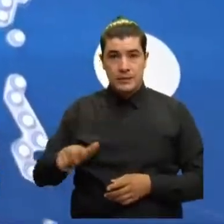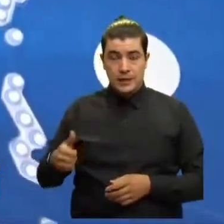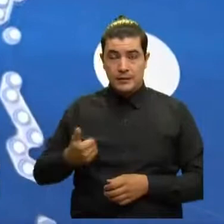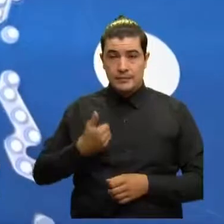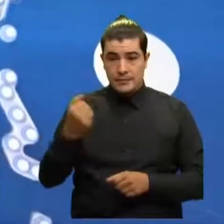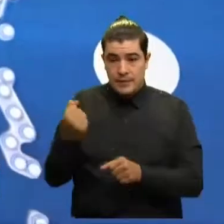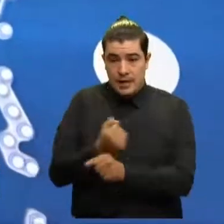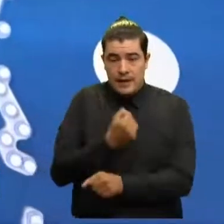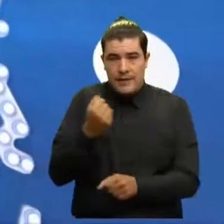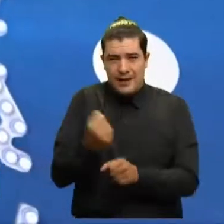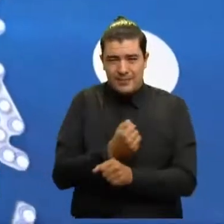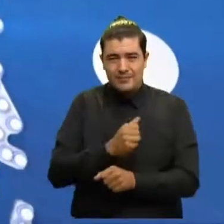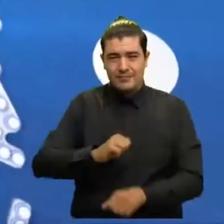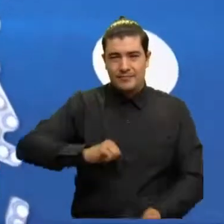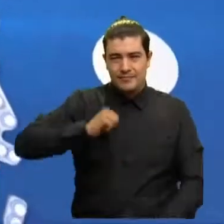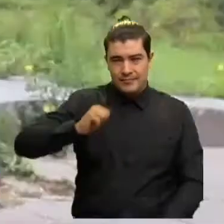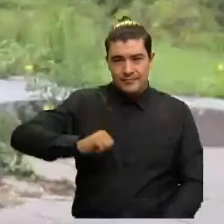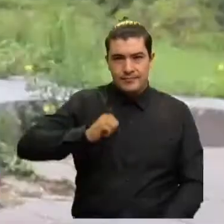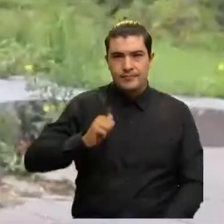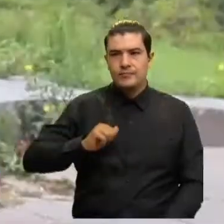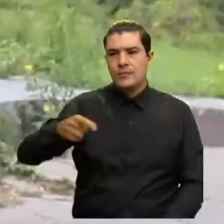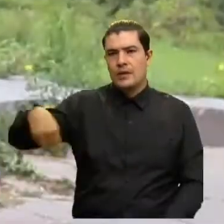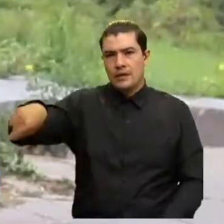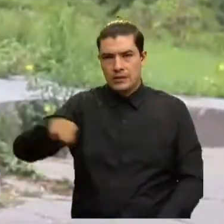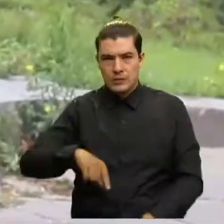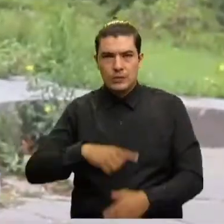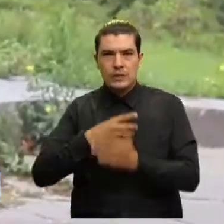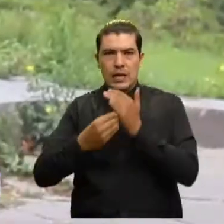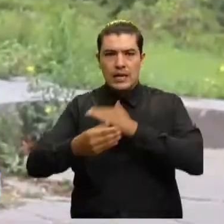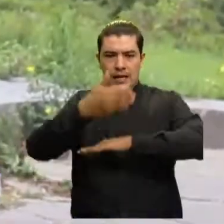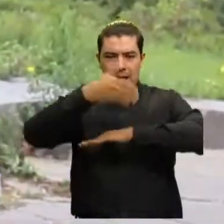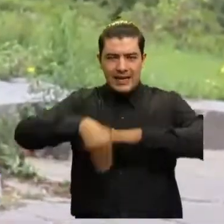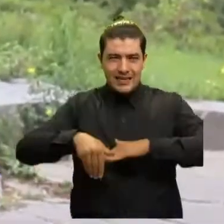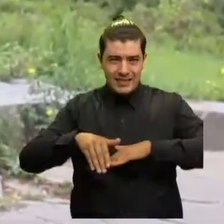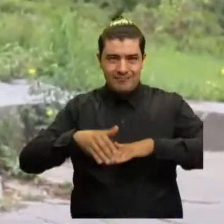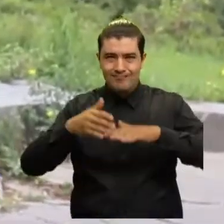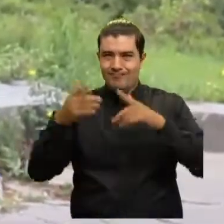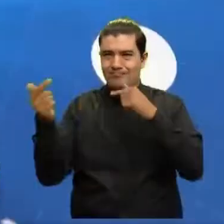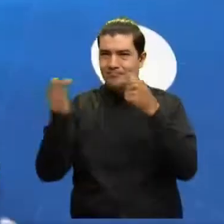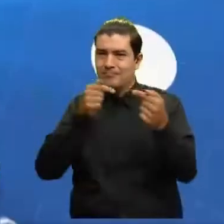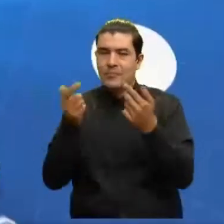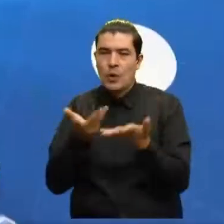cuales protagonizaron una riña callejera en el sector del mercado público.